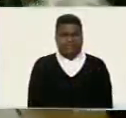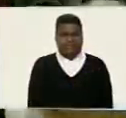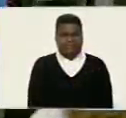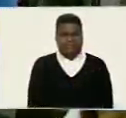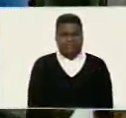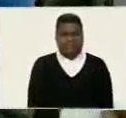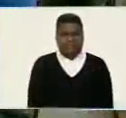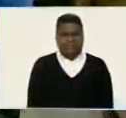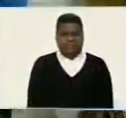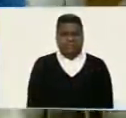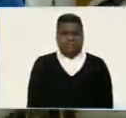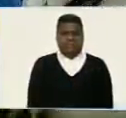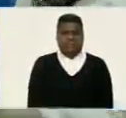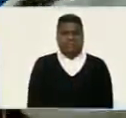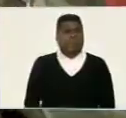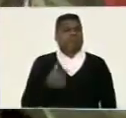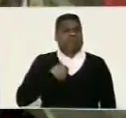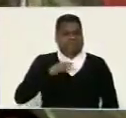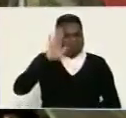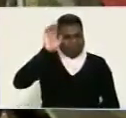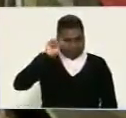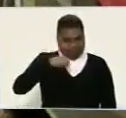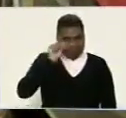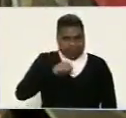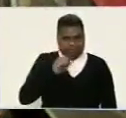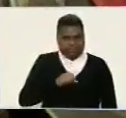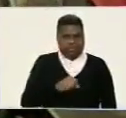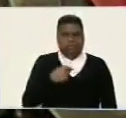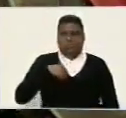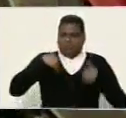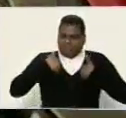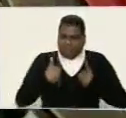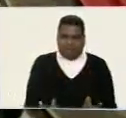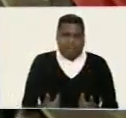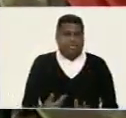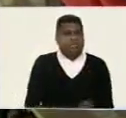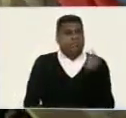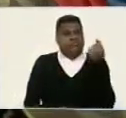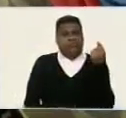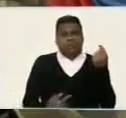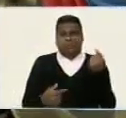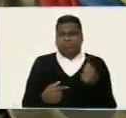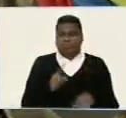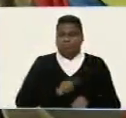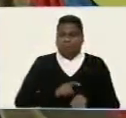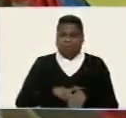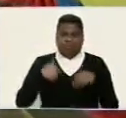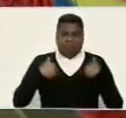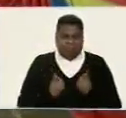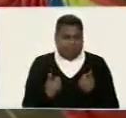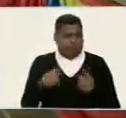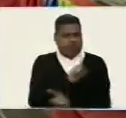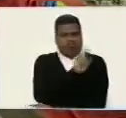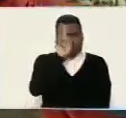Cuenten con este soldado. No me voy a cansar ni un solo instante.